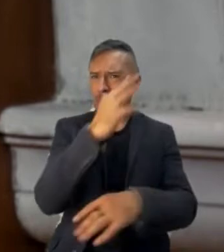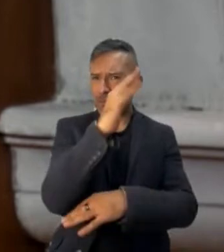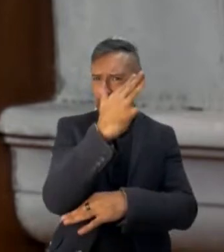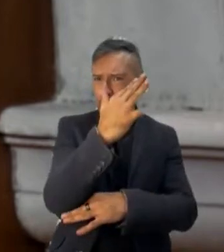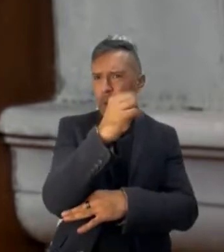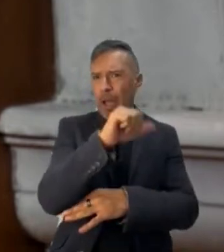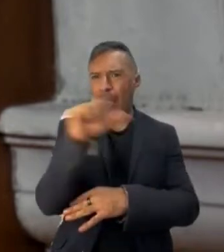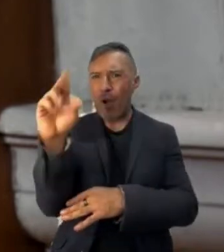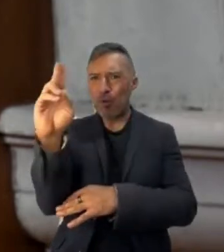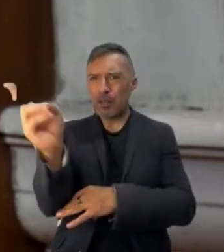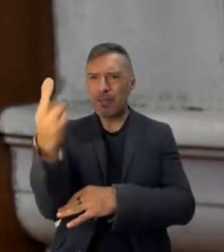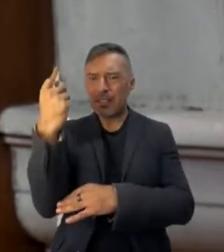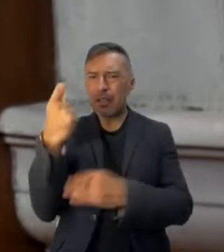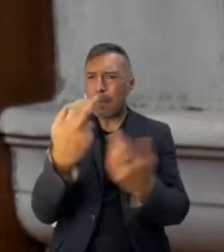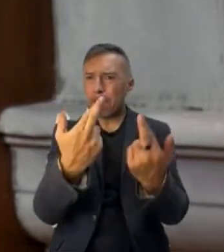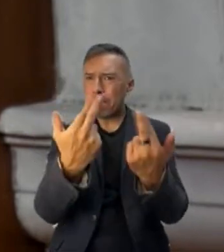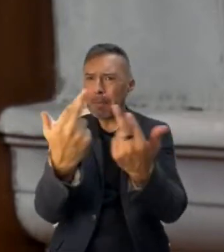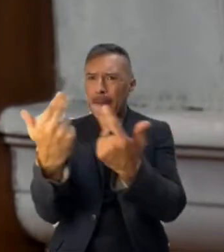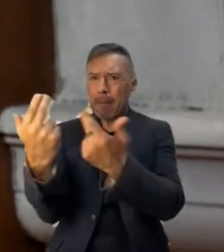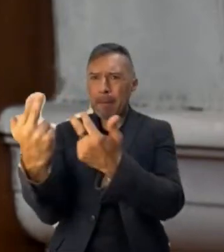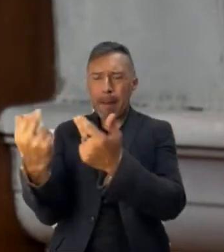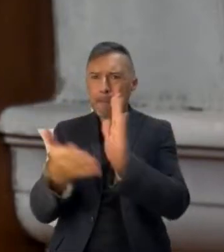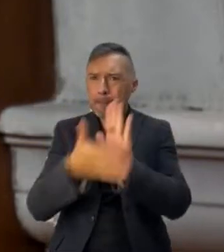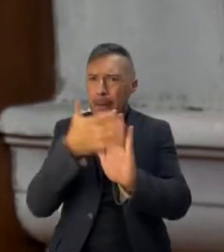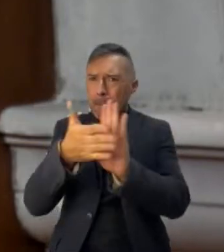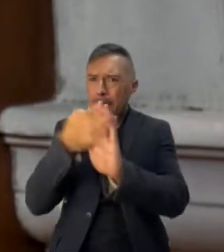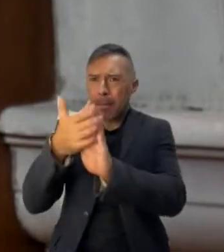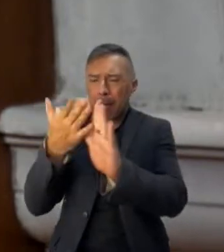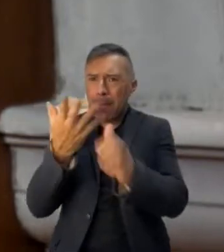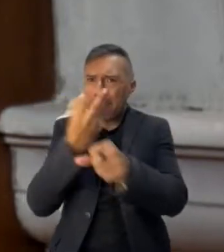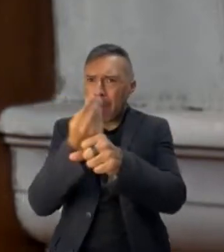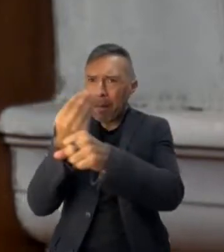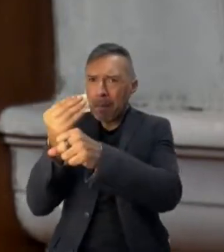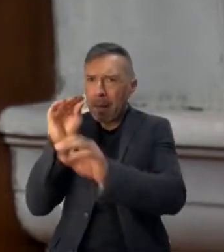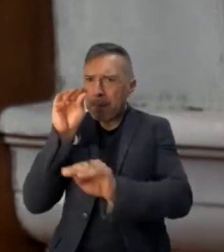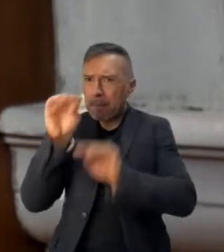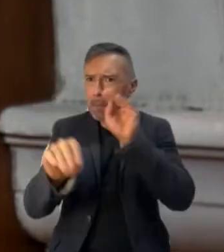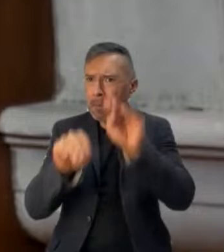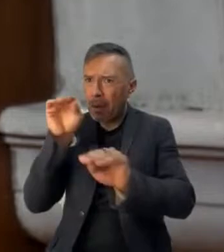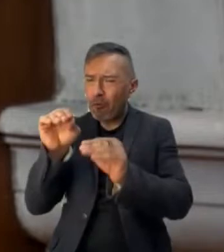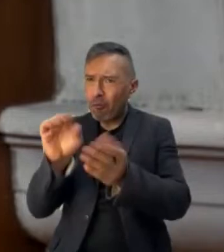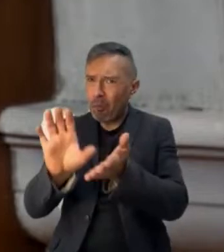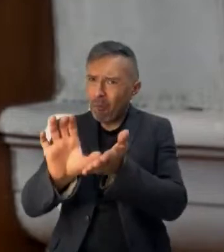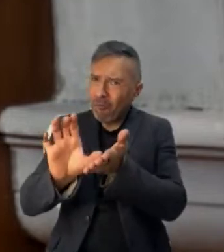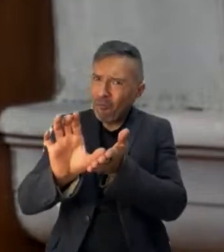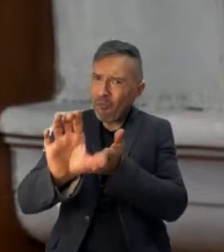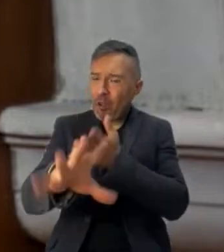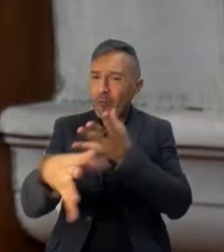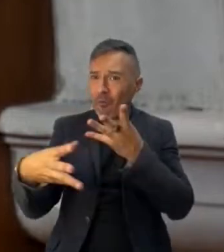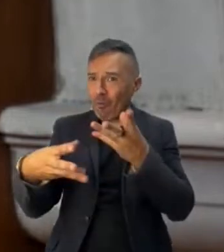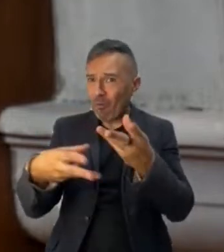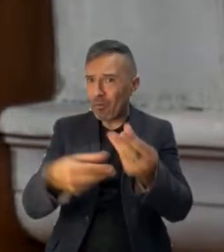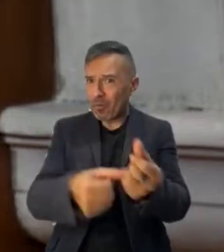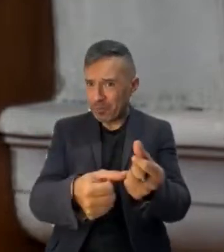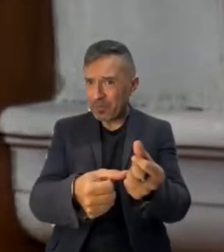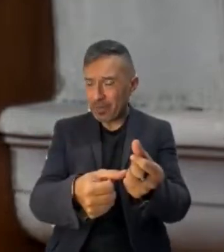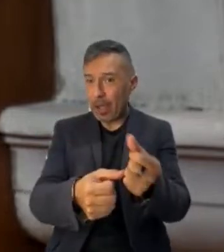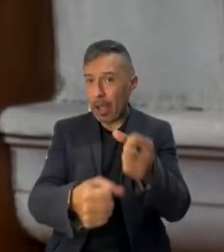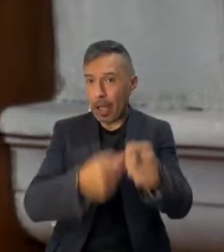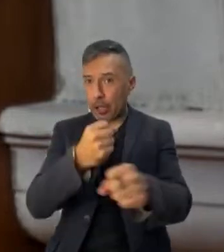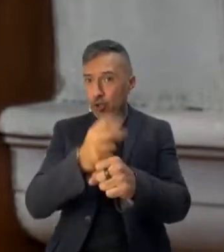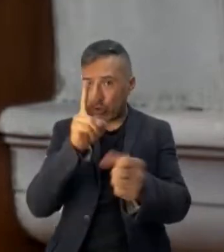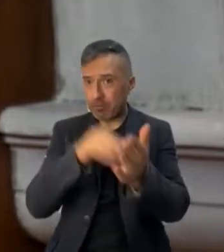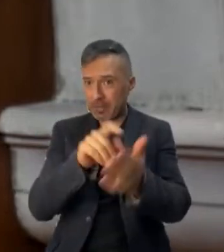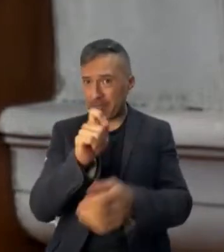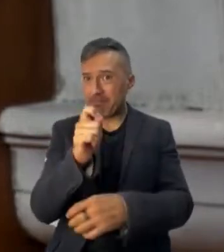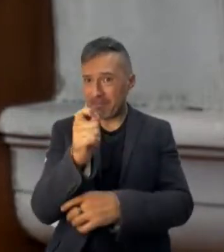refleja que se ejerció casi en su totalidad lo asignado en el presupuesto del 2023.